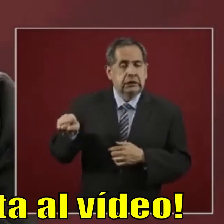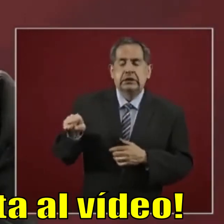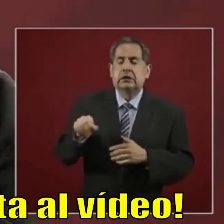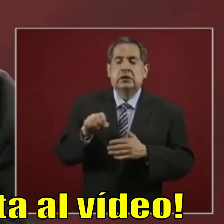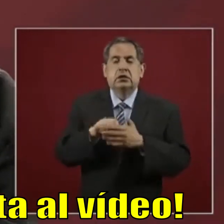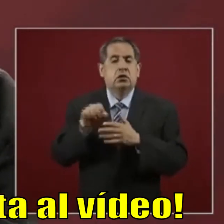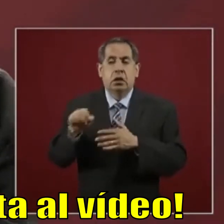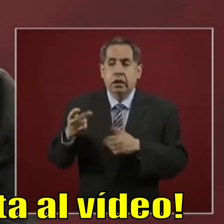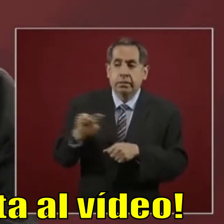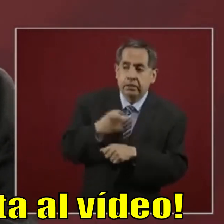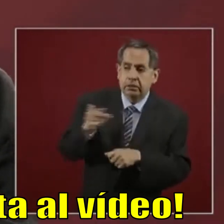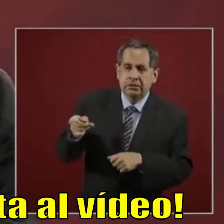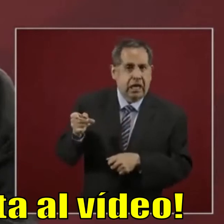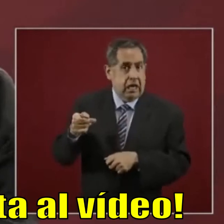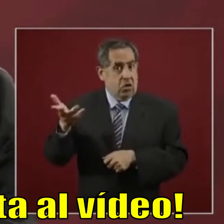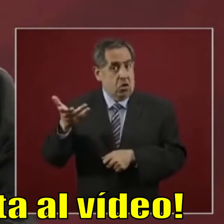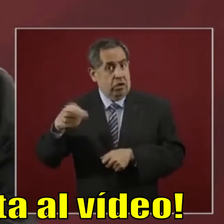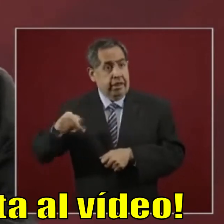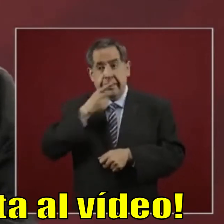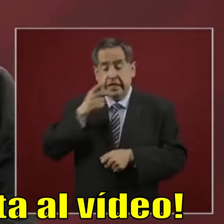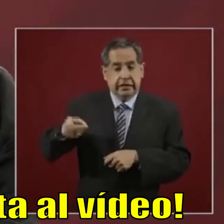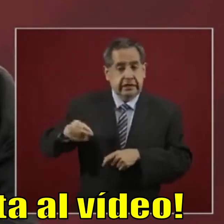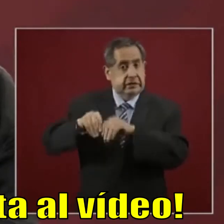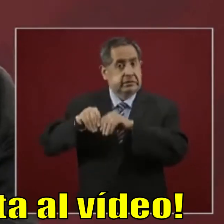sobre la vacuna que ellos están